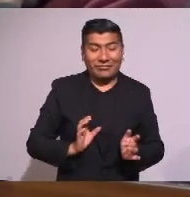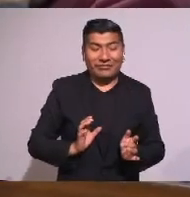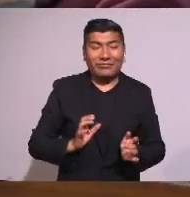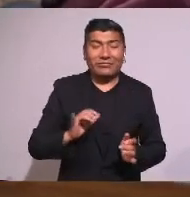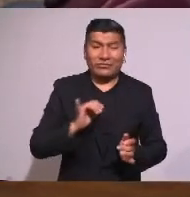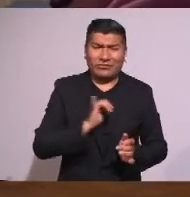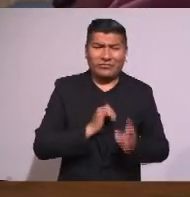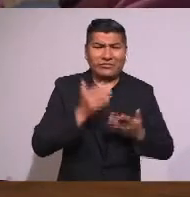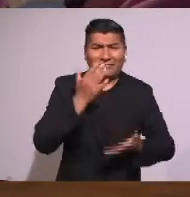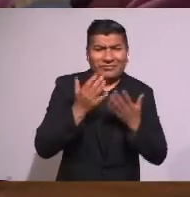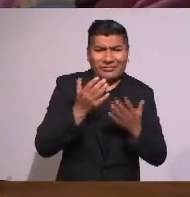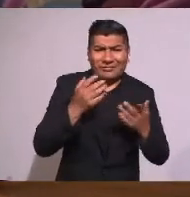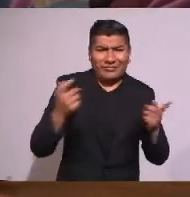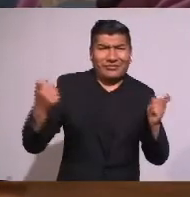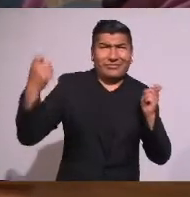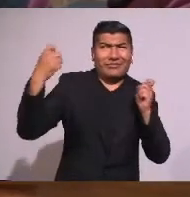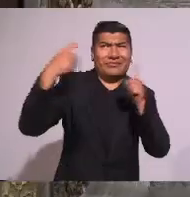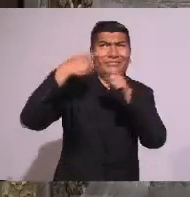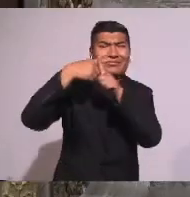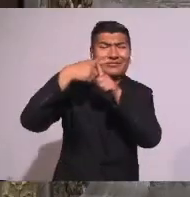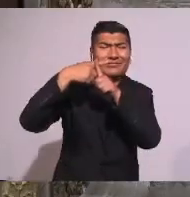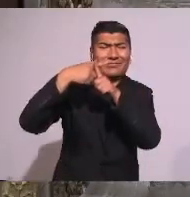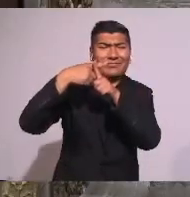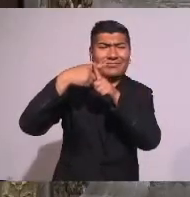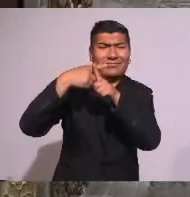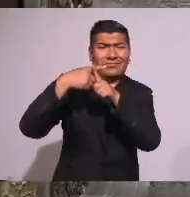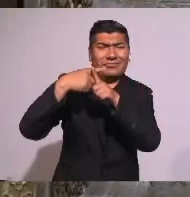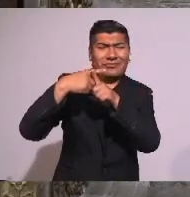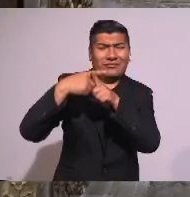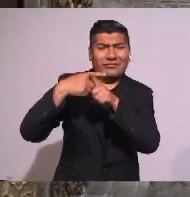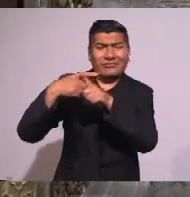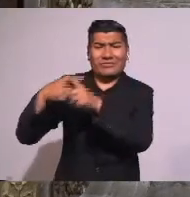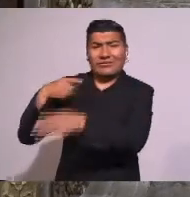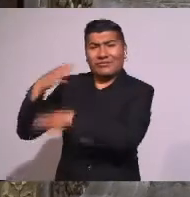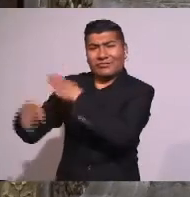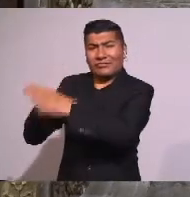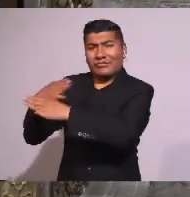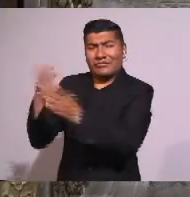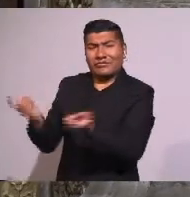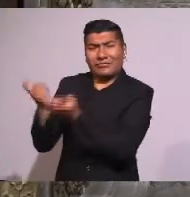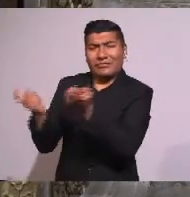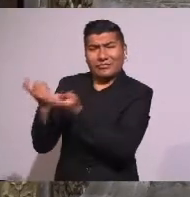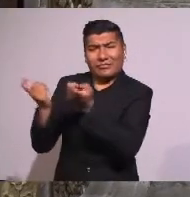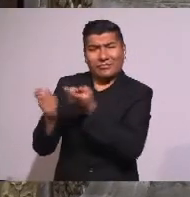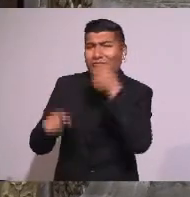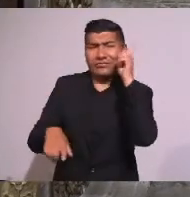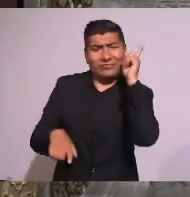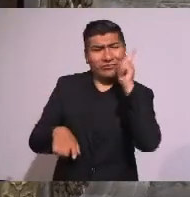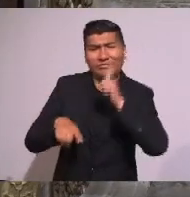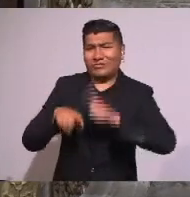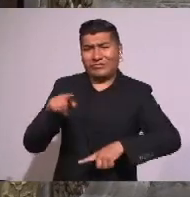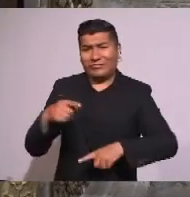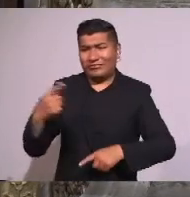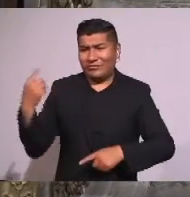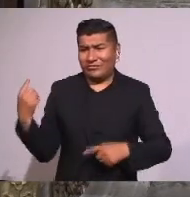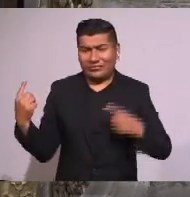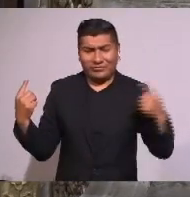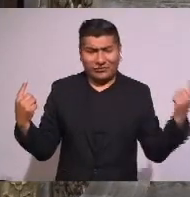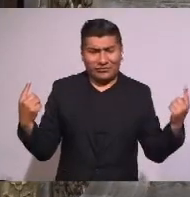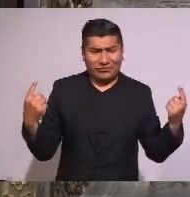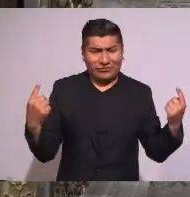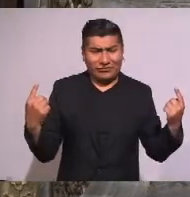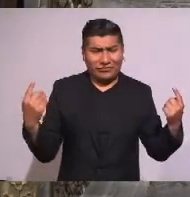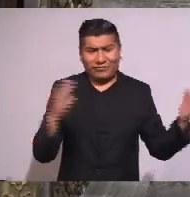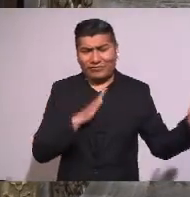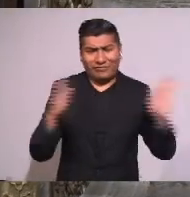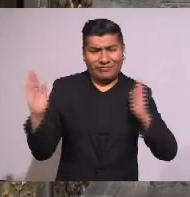estaré del otro lado, el del pecado en el mundo. Y no puedo estar en los dos lados. No